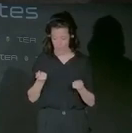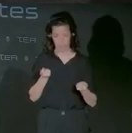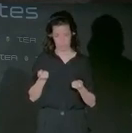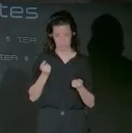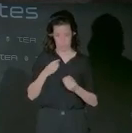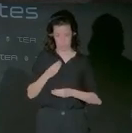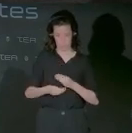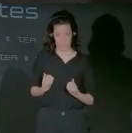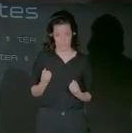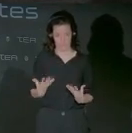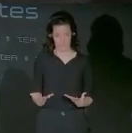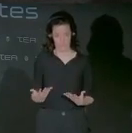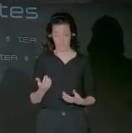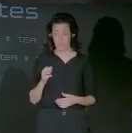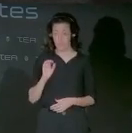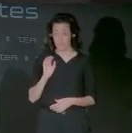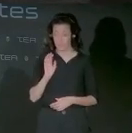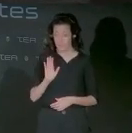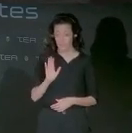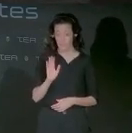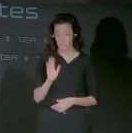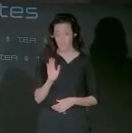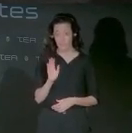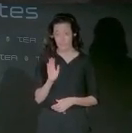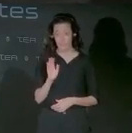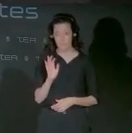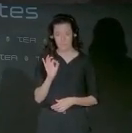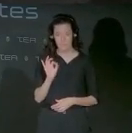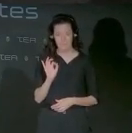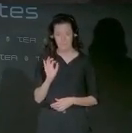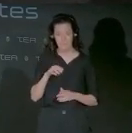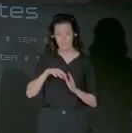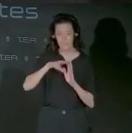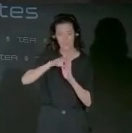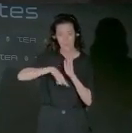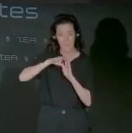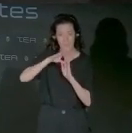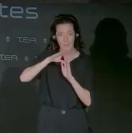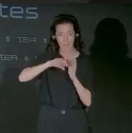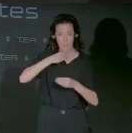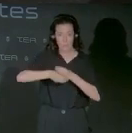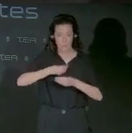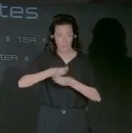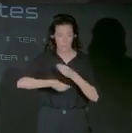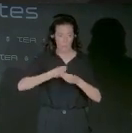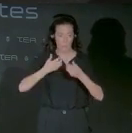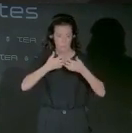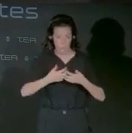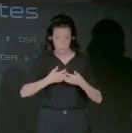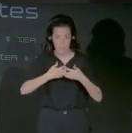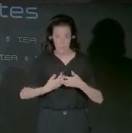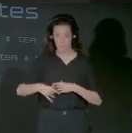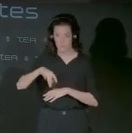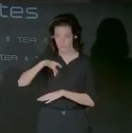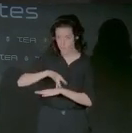pero por lo menos desde el punto de vista como de aplicaciones a nivel pues industrial, médico,